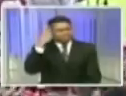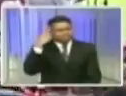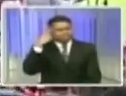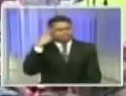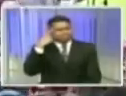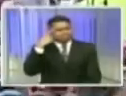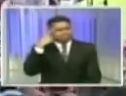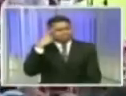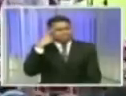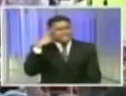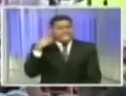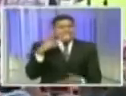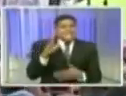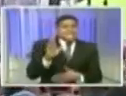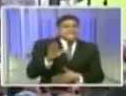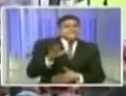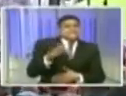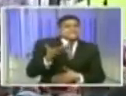que hubiera hecho yo